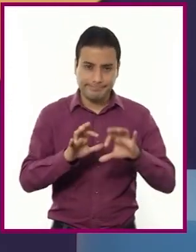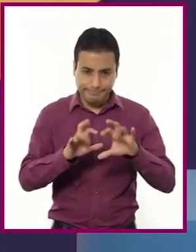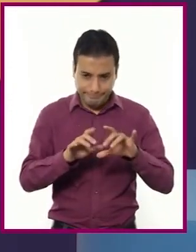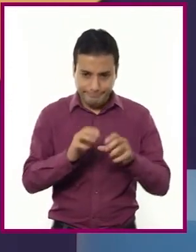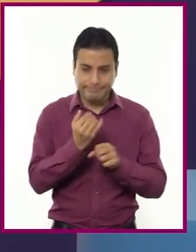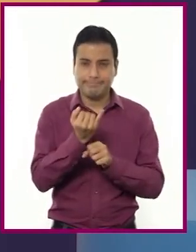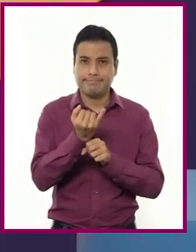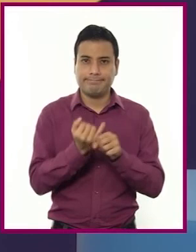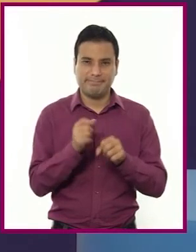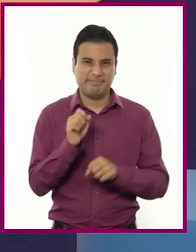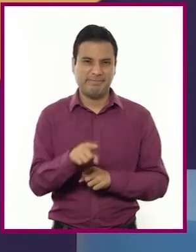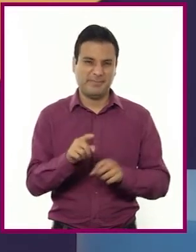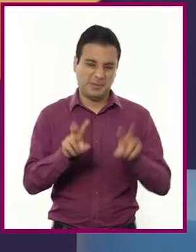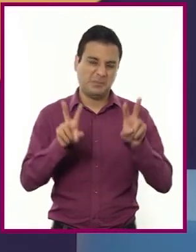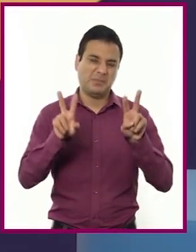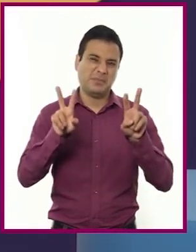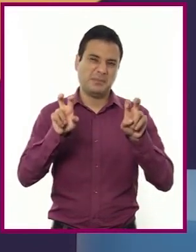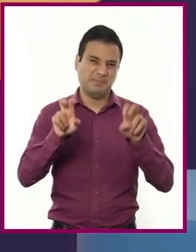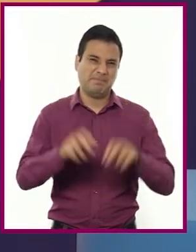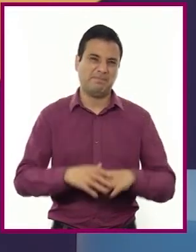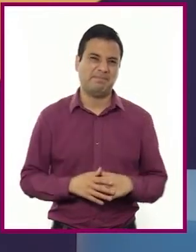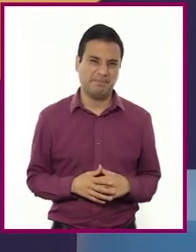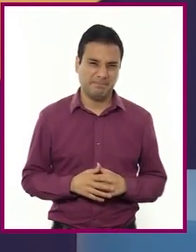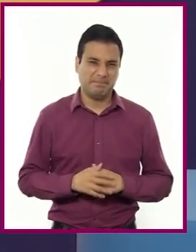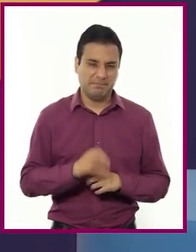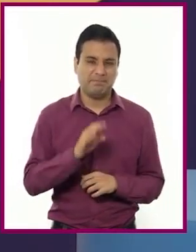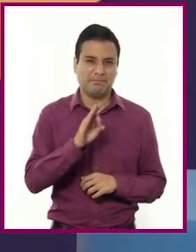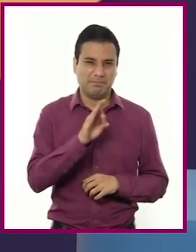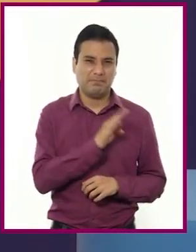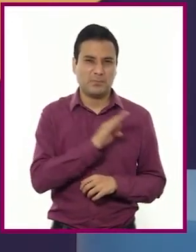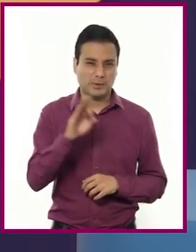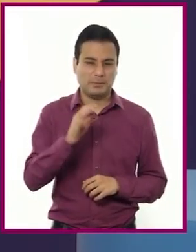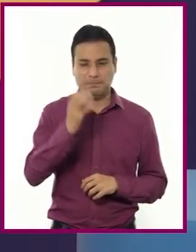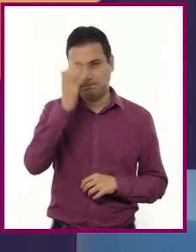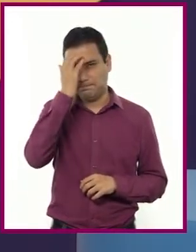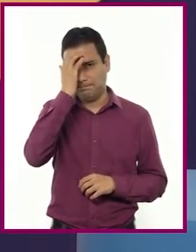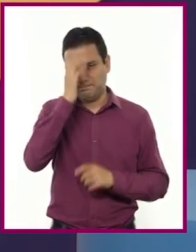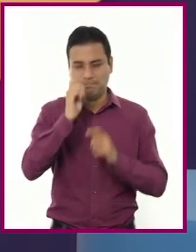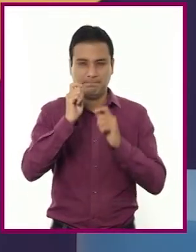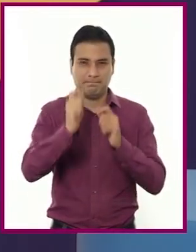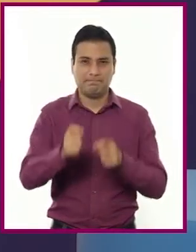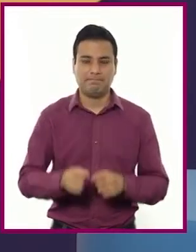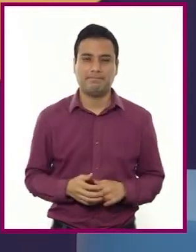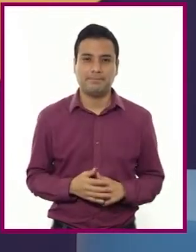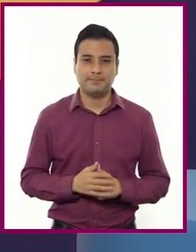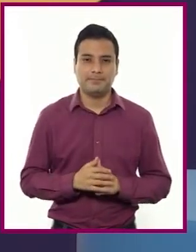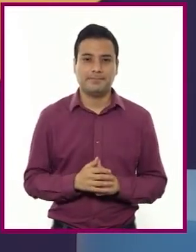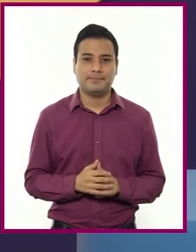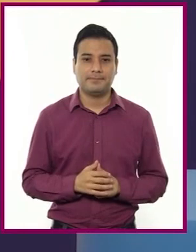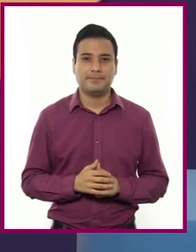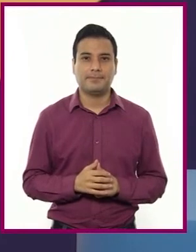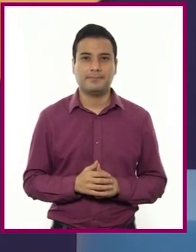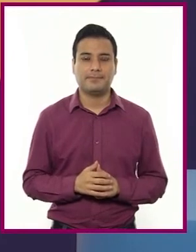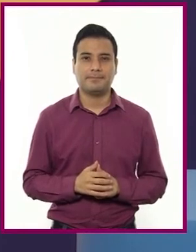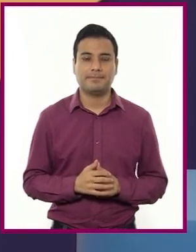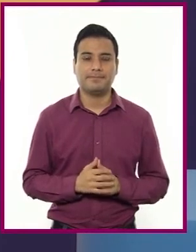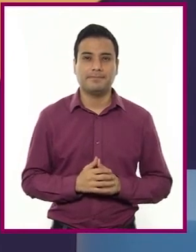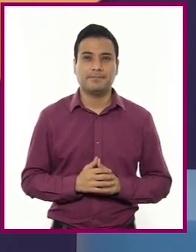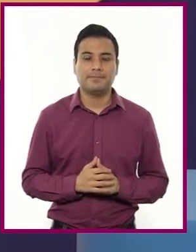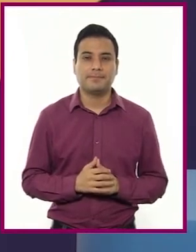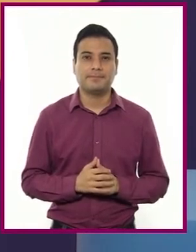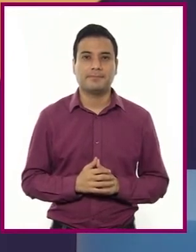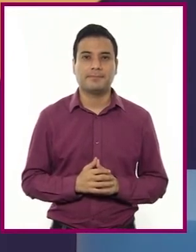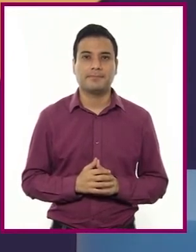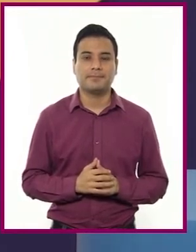de ecuaciones lineales de la forma ax más b igual a cx más d, que incluyan el uso de